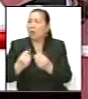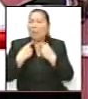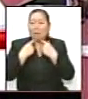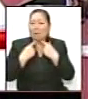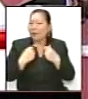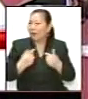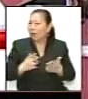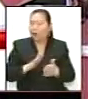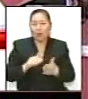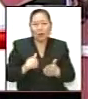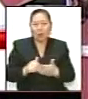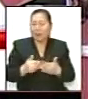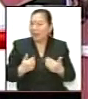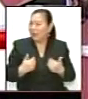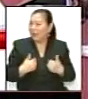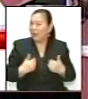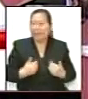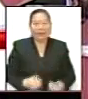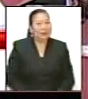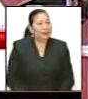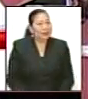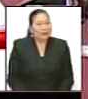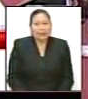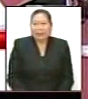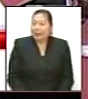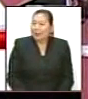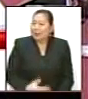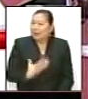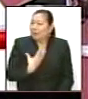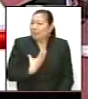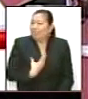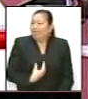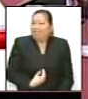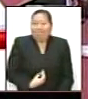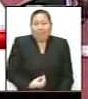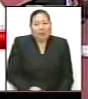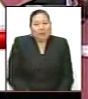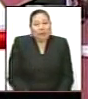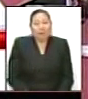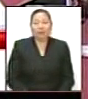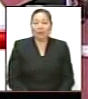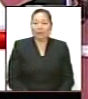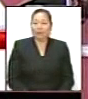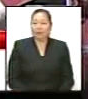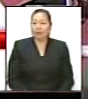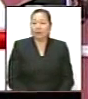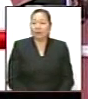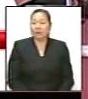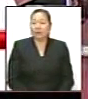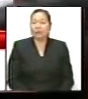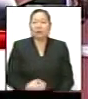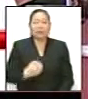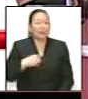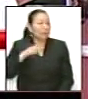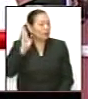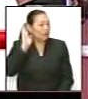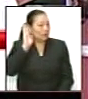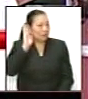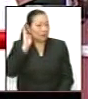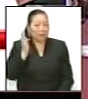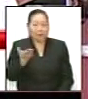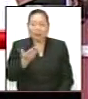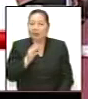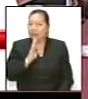perdieron todo lo que tenían, presidente. Y eso es muy triste. Y es por eso, presidente, que al oír